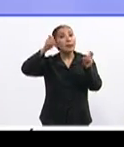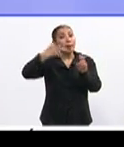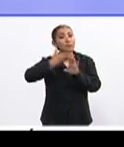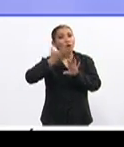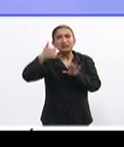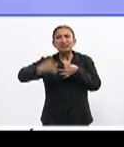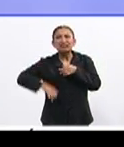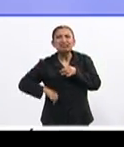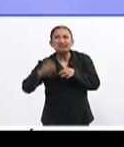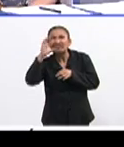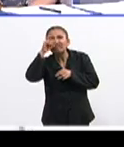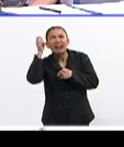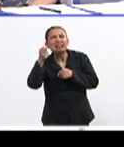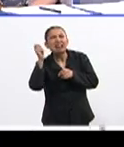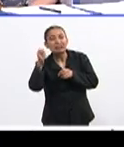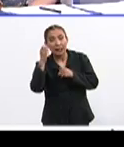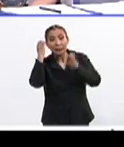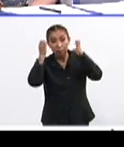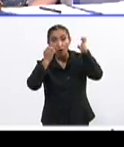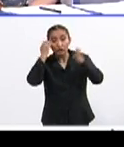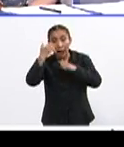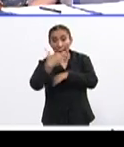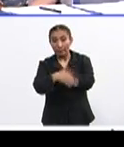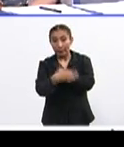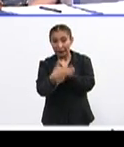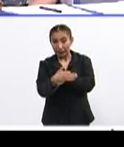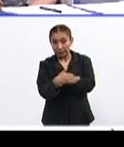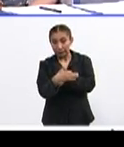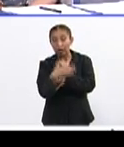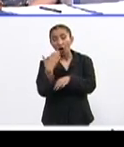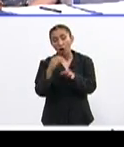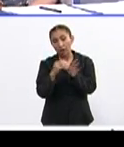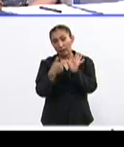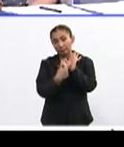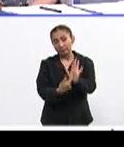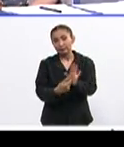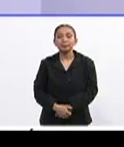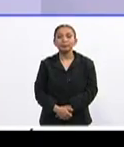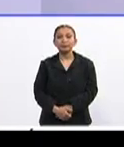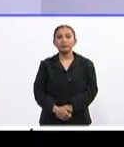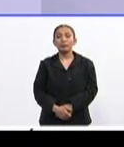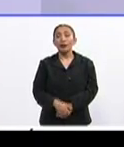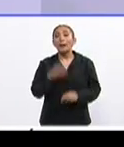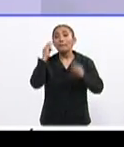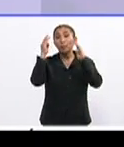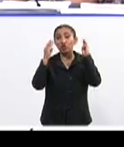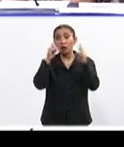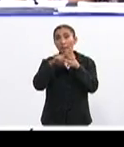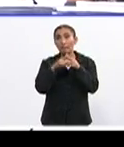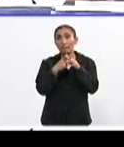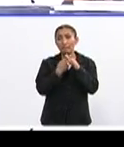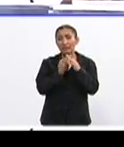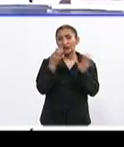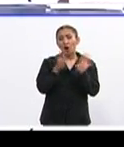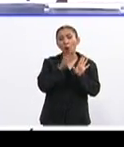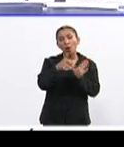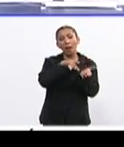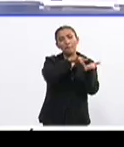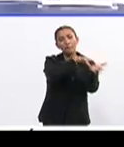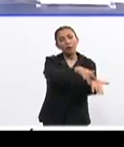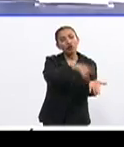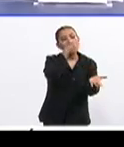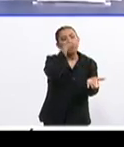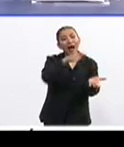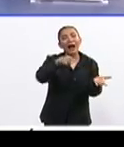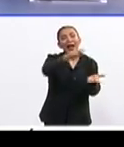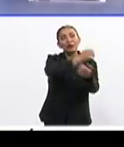llama muchísimo la atención y es una exposición temporal que ahorita estamos ofreciendo. Claro. Los museos empezaron como un apoyo, ¿no?